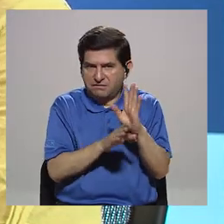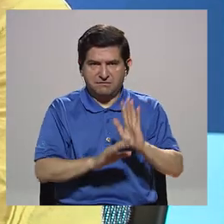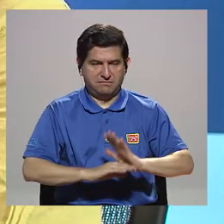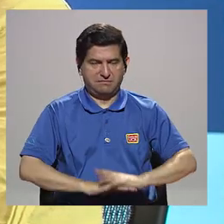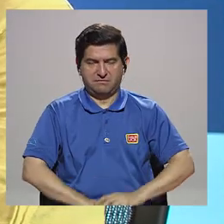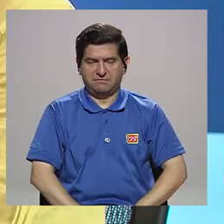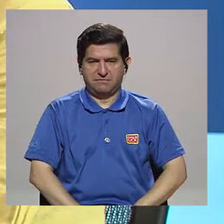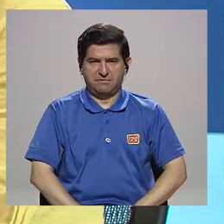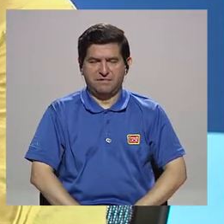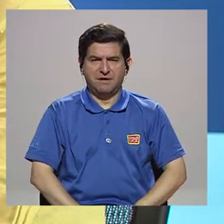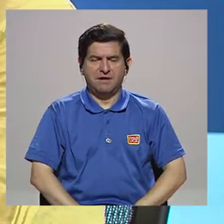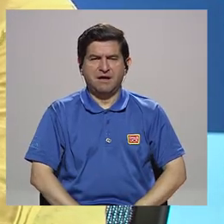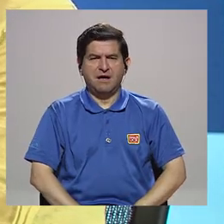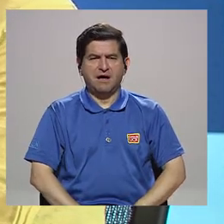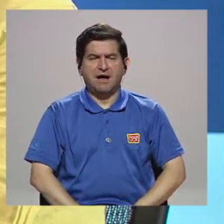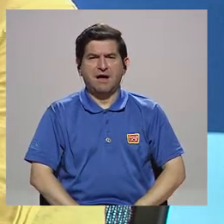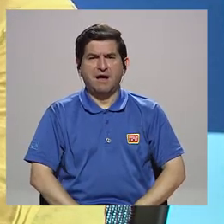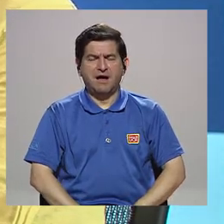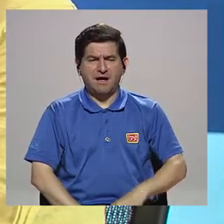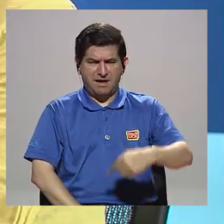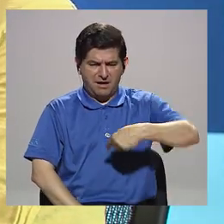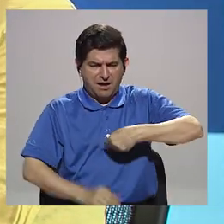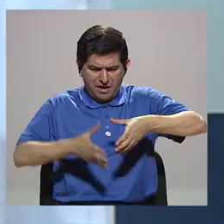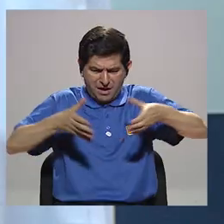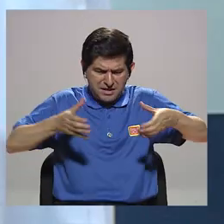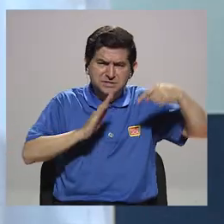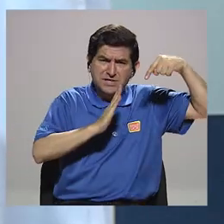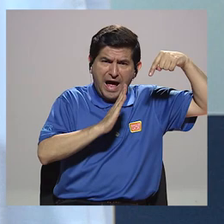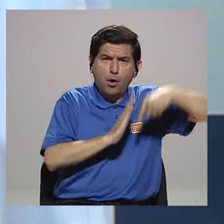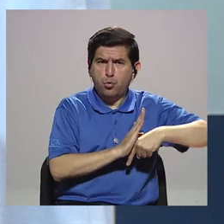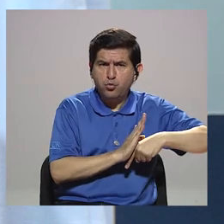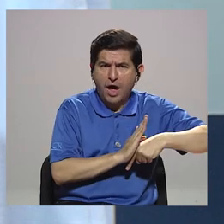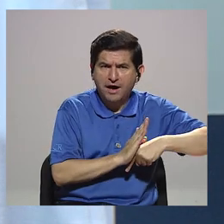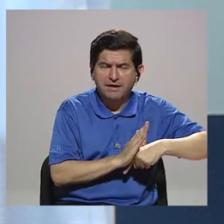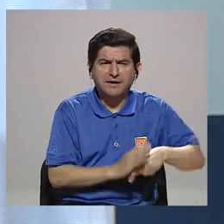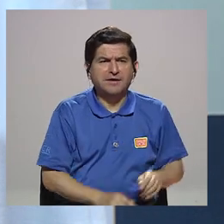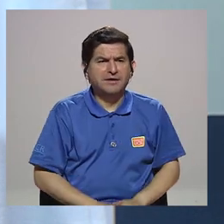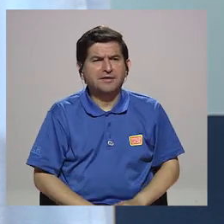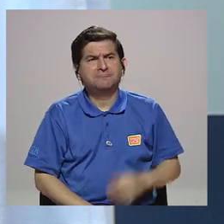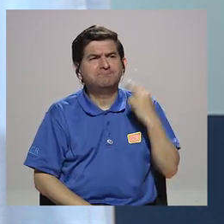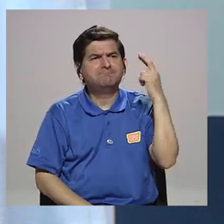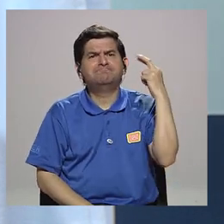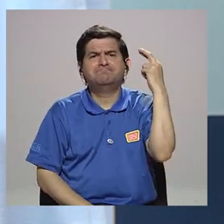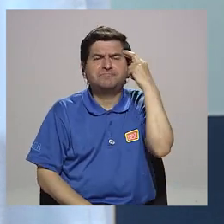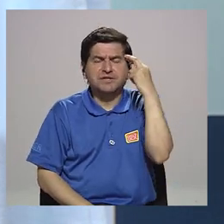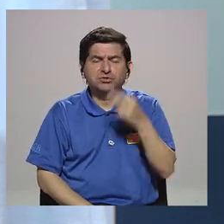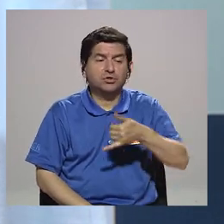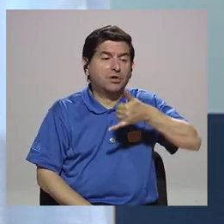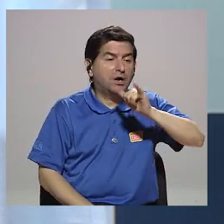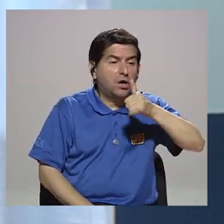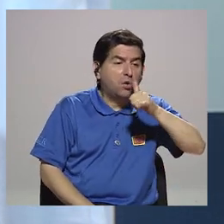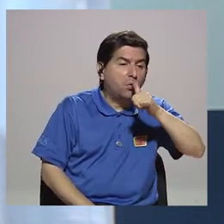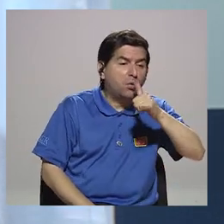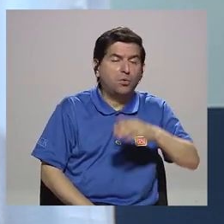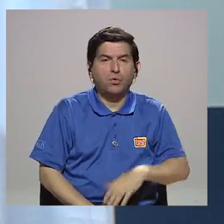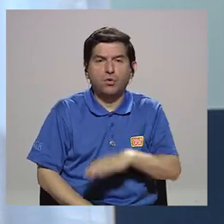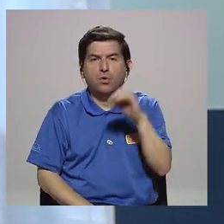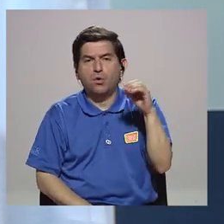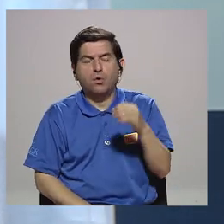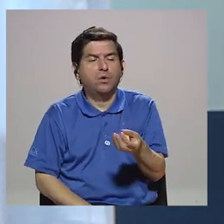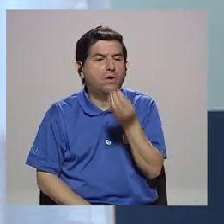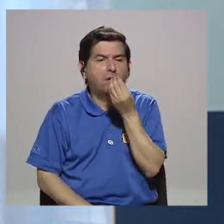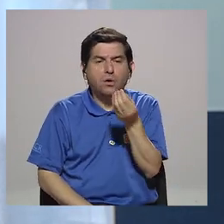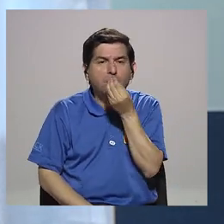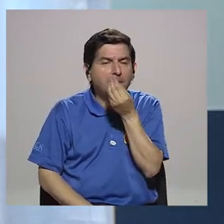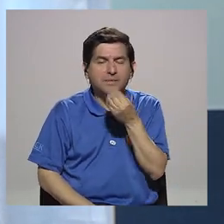tratamiento. Las gastritis agudas casi siempre son debidas, por ejemplo, alcohol